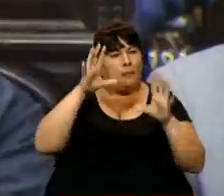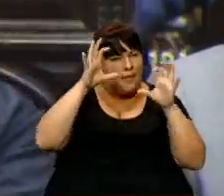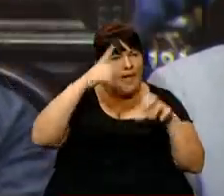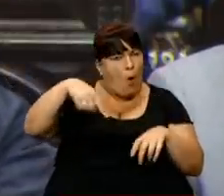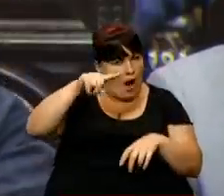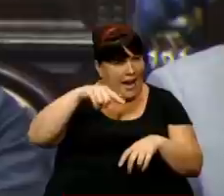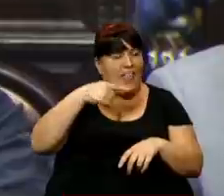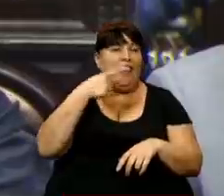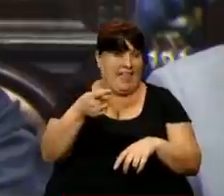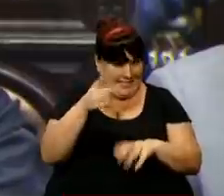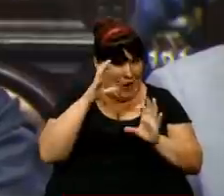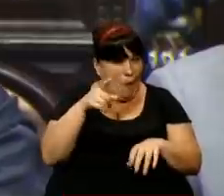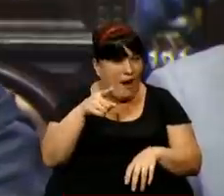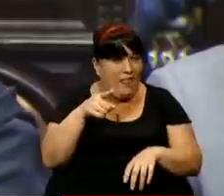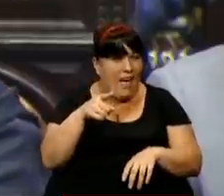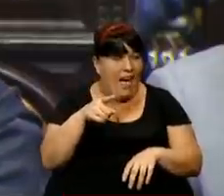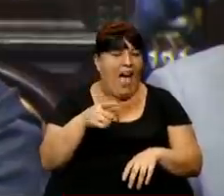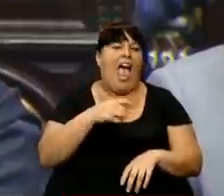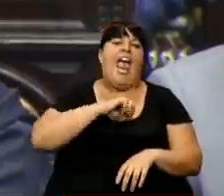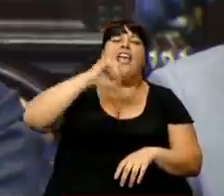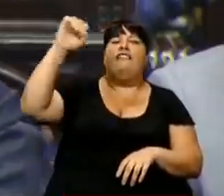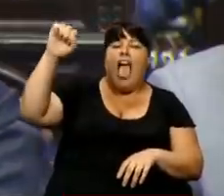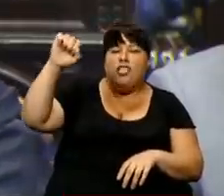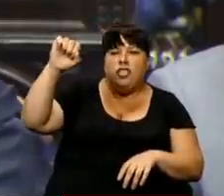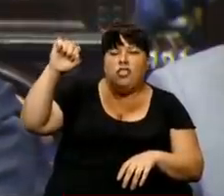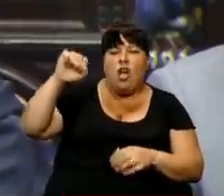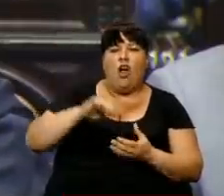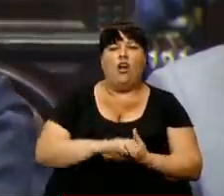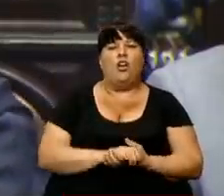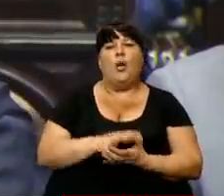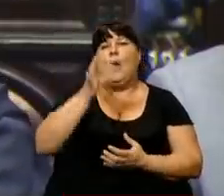¿Recuerdan ustedes lo que decía, no? Inflación